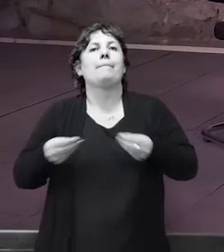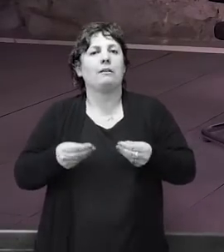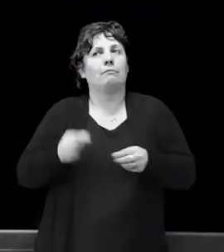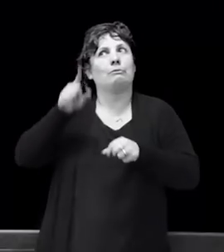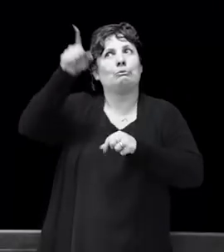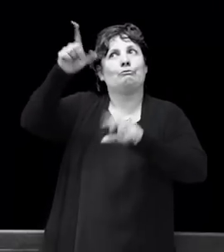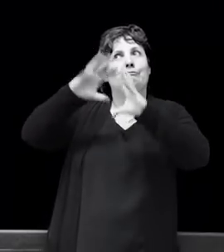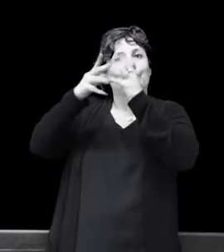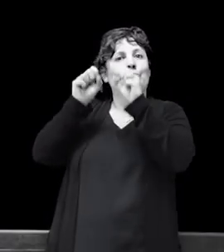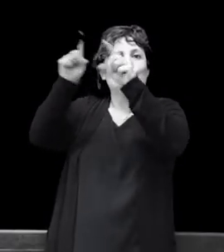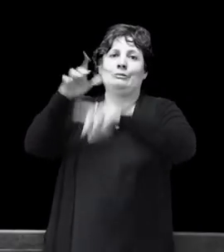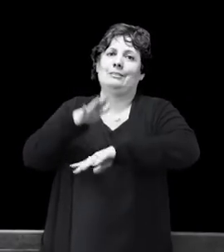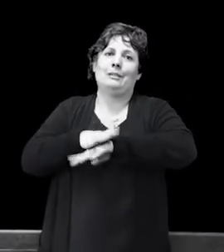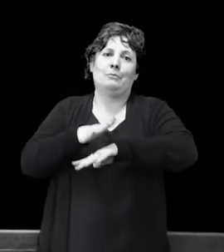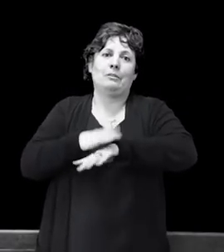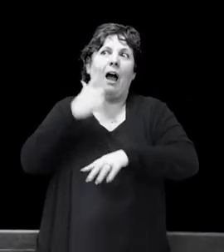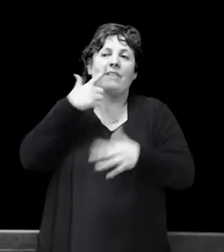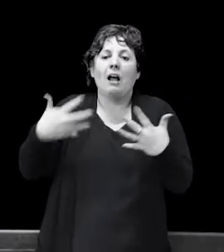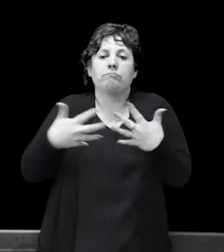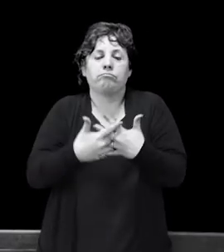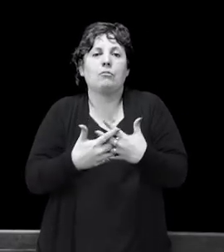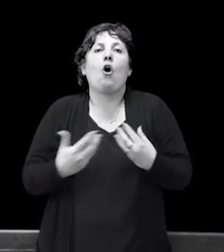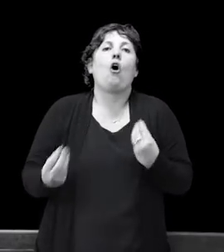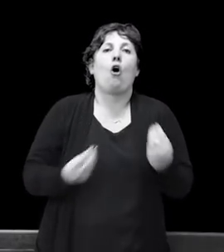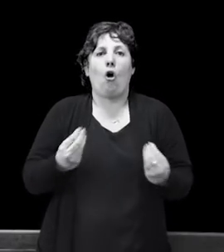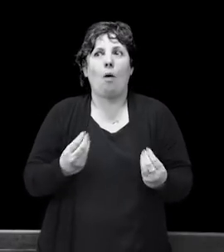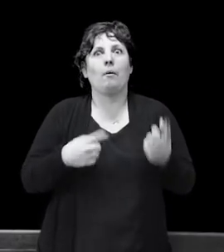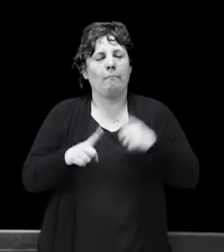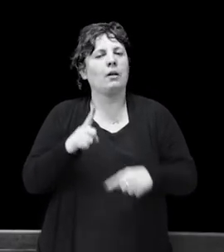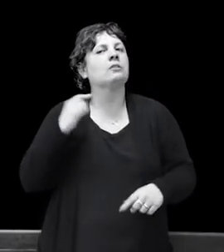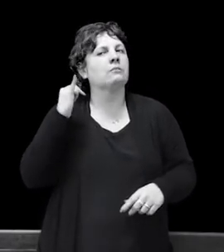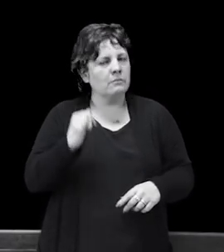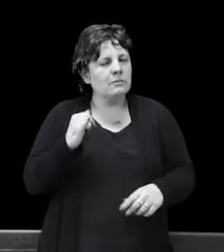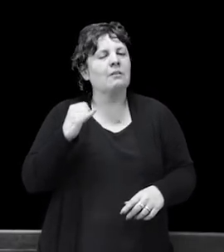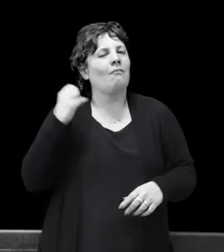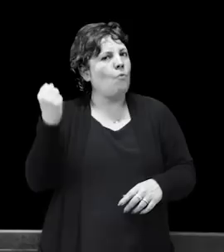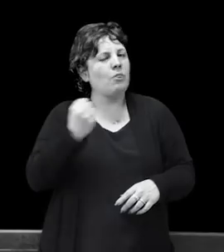de ver la articulación por sí misma, ¿no? Pero me parece importante esto desde